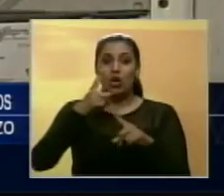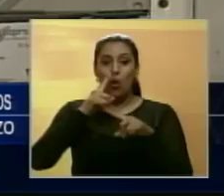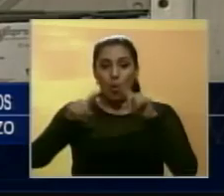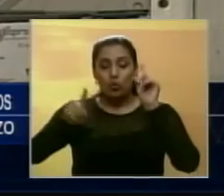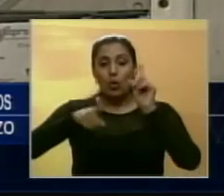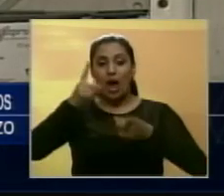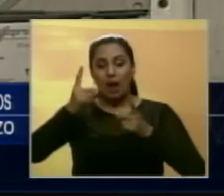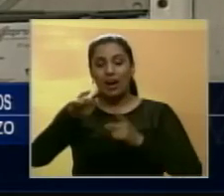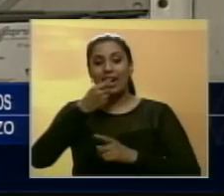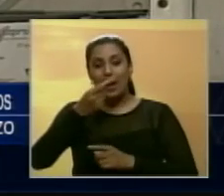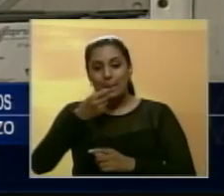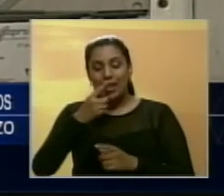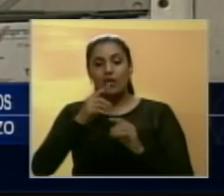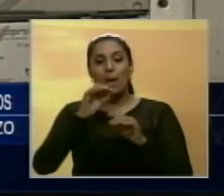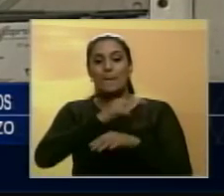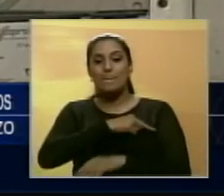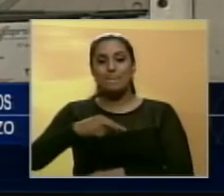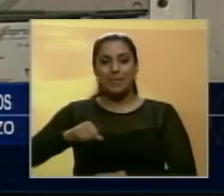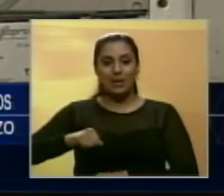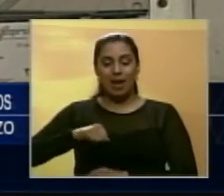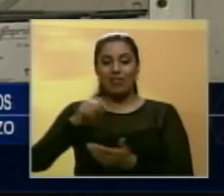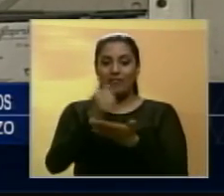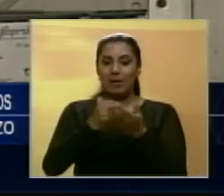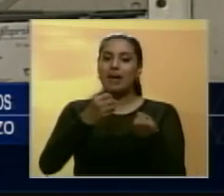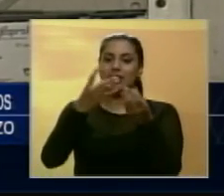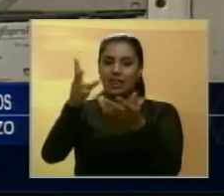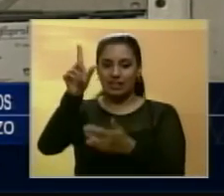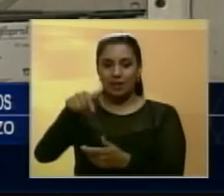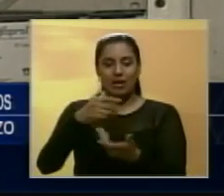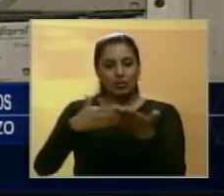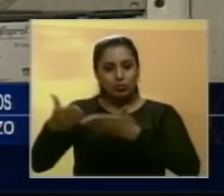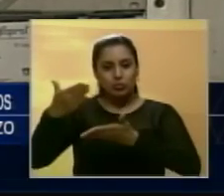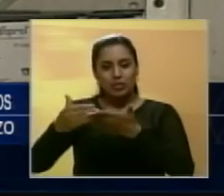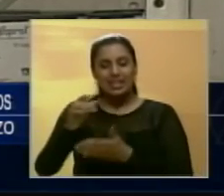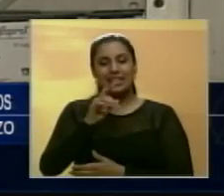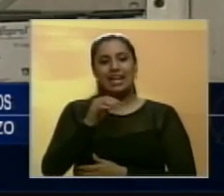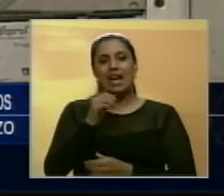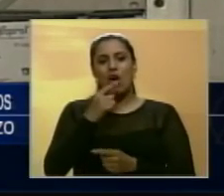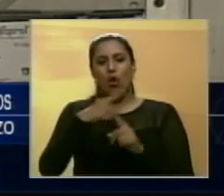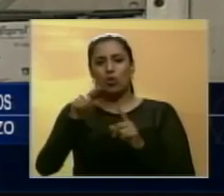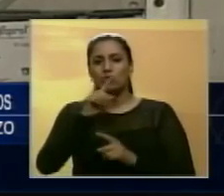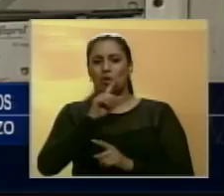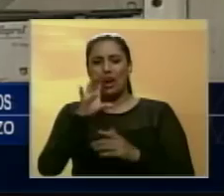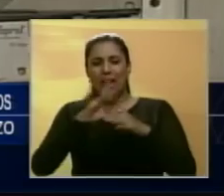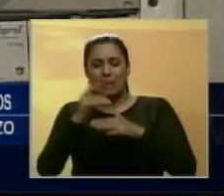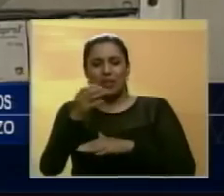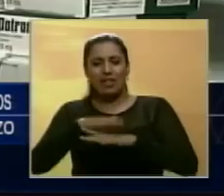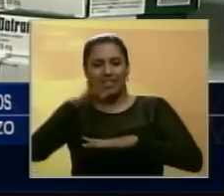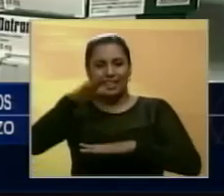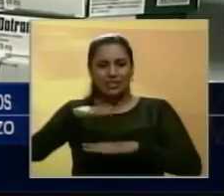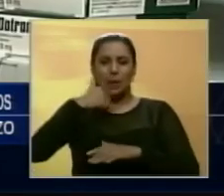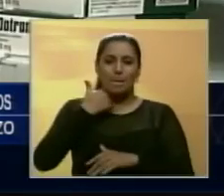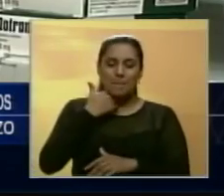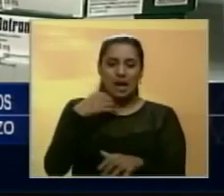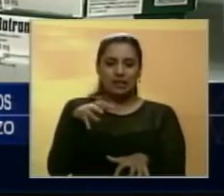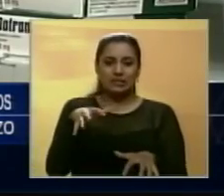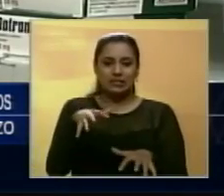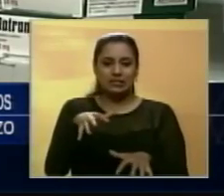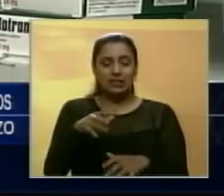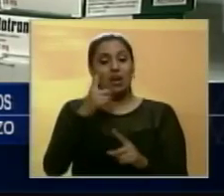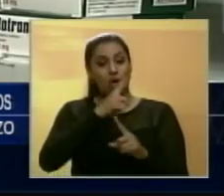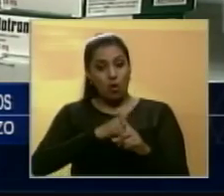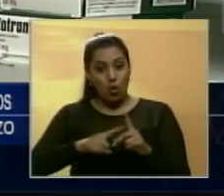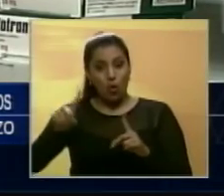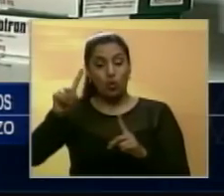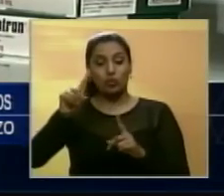algunos medicamentos a la red privada de farmacias, a la cual se le distribuyó Cinemet, indicado para el mal de Parkinson.